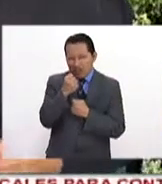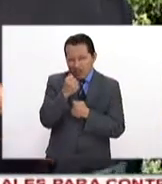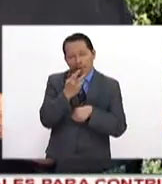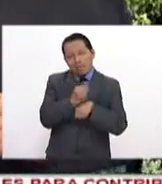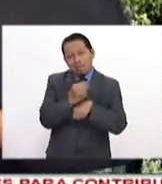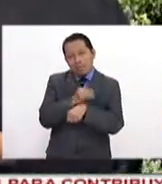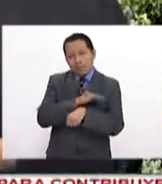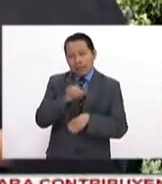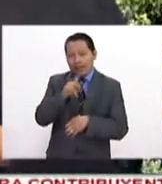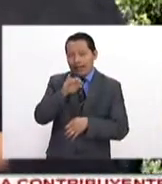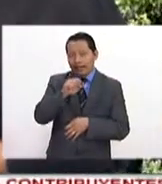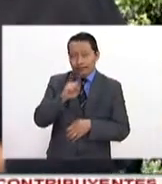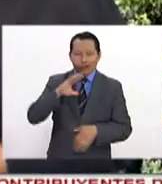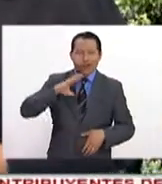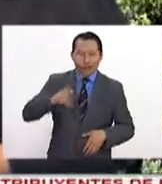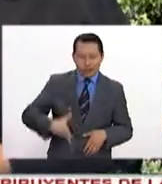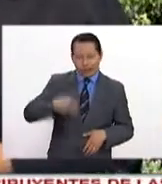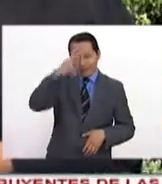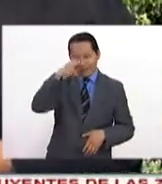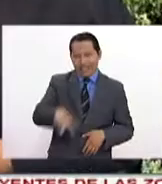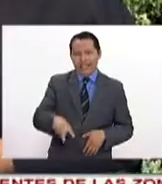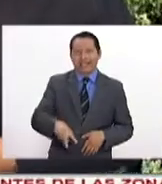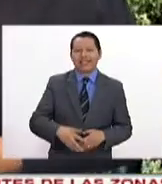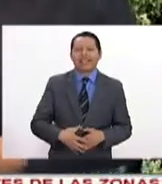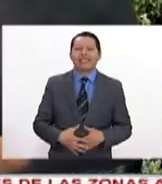Cris, soy orgullosamente mexicana.